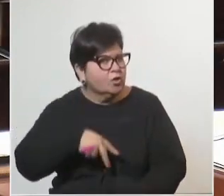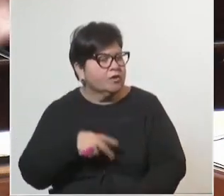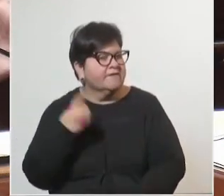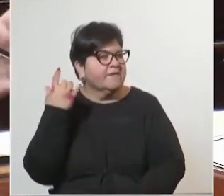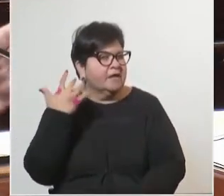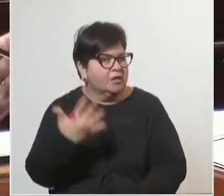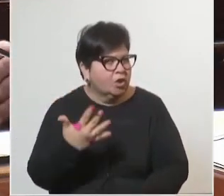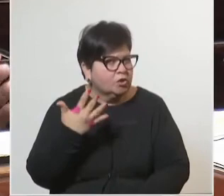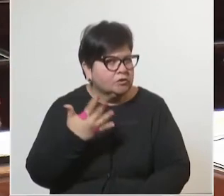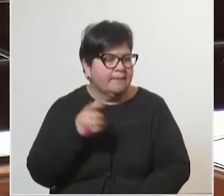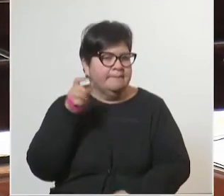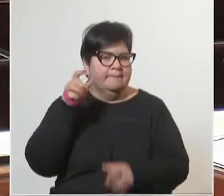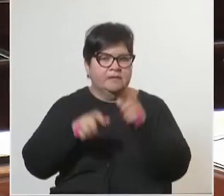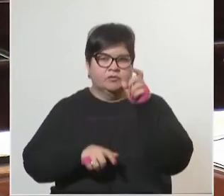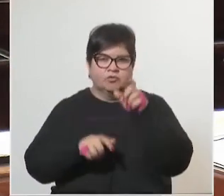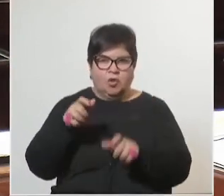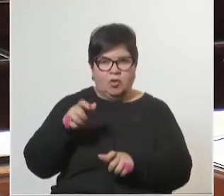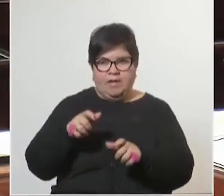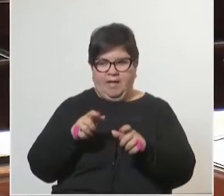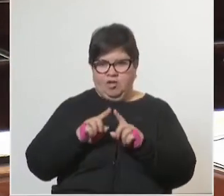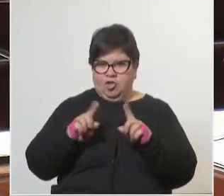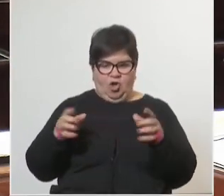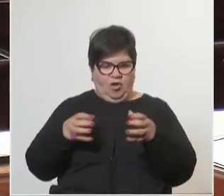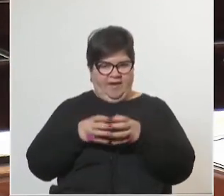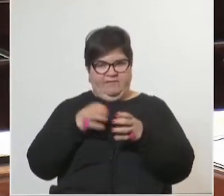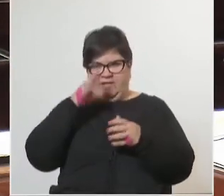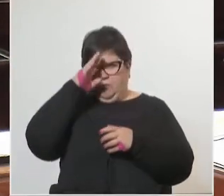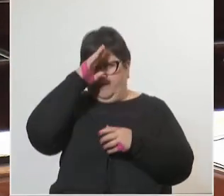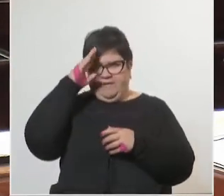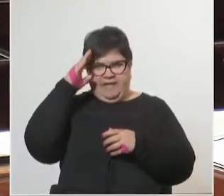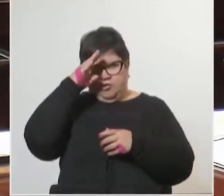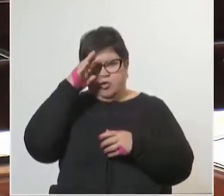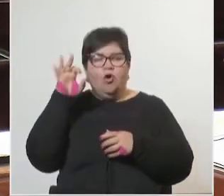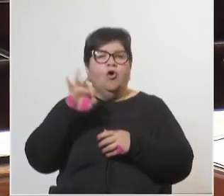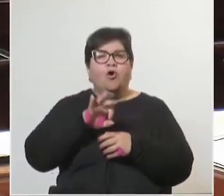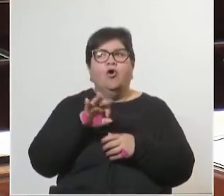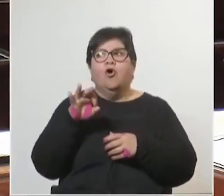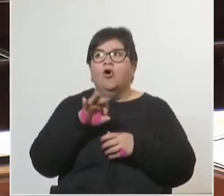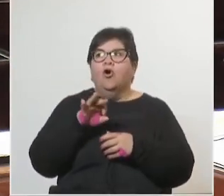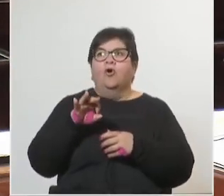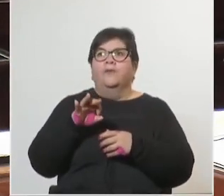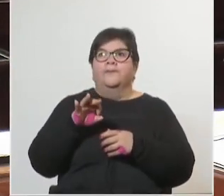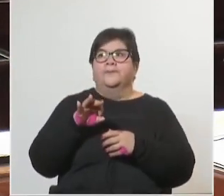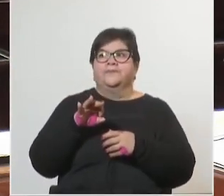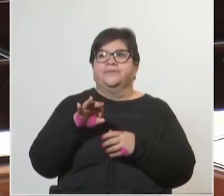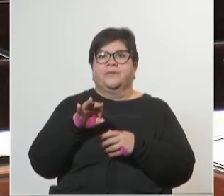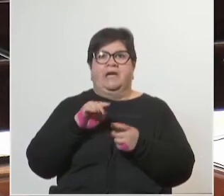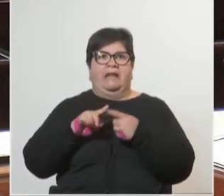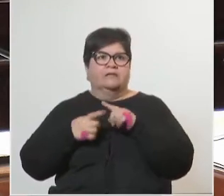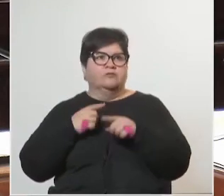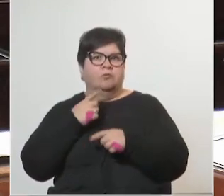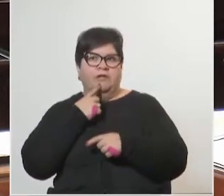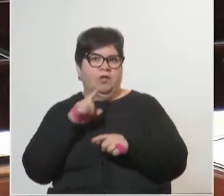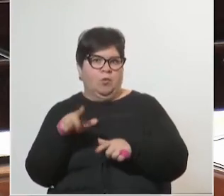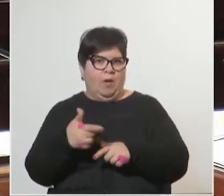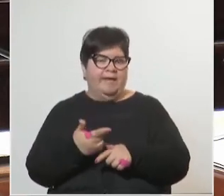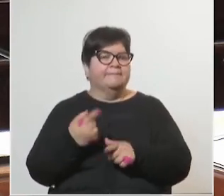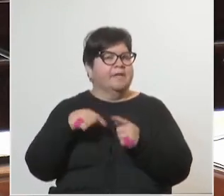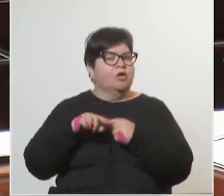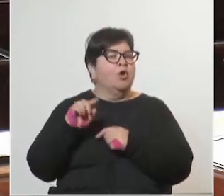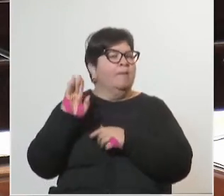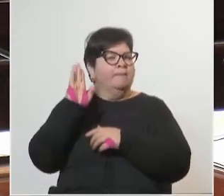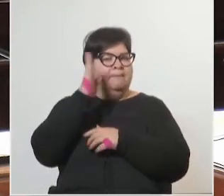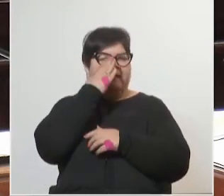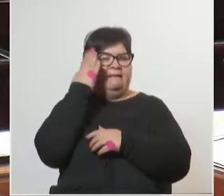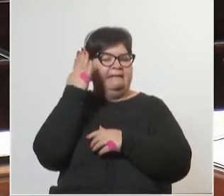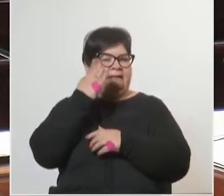no pertenecen a Cabildo Abierto ni tienen ninguna relación política con nosotros, pero que tienen un enorme prestigio